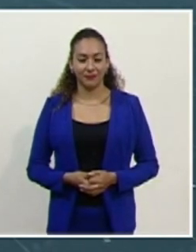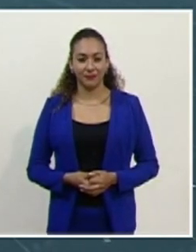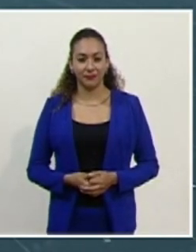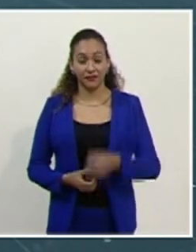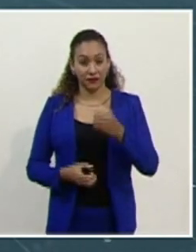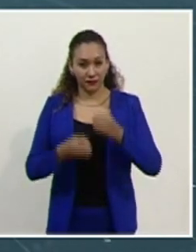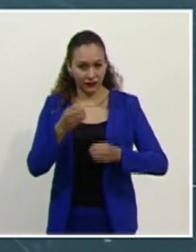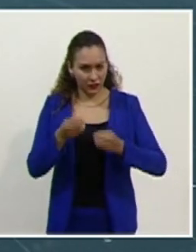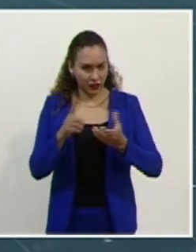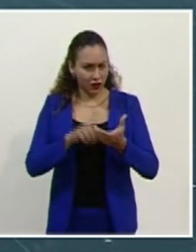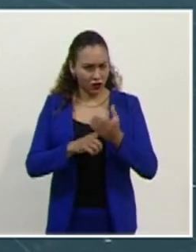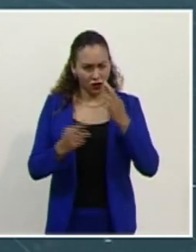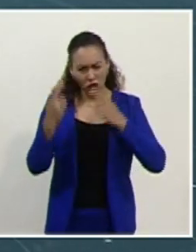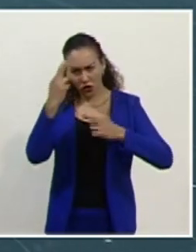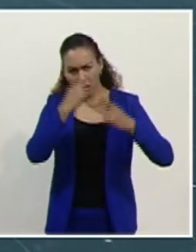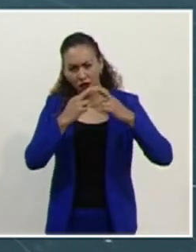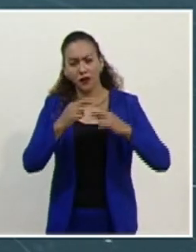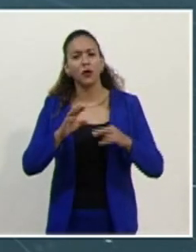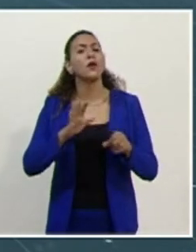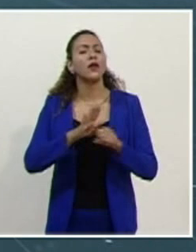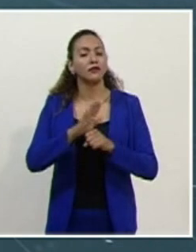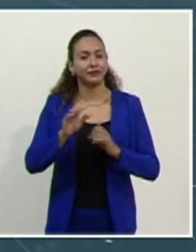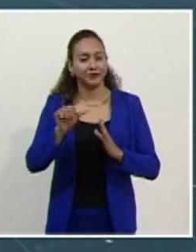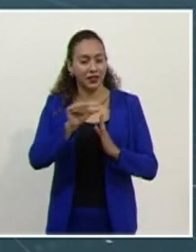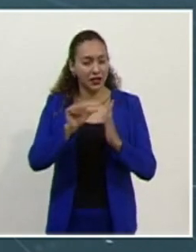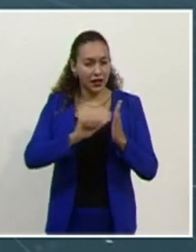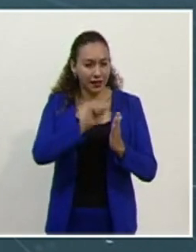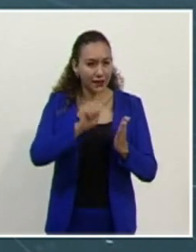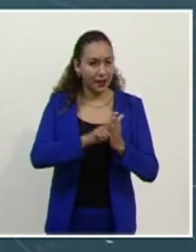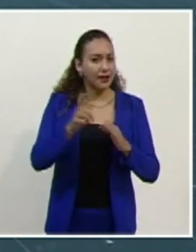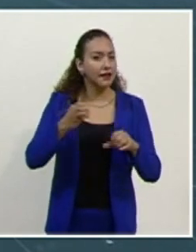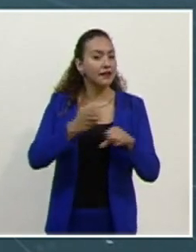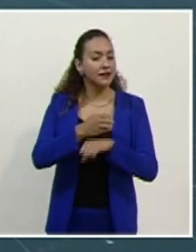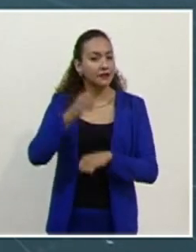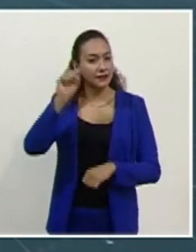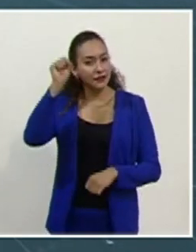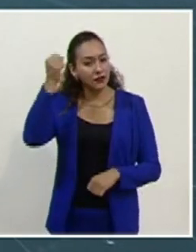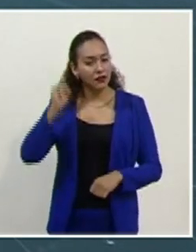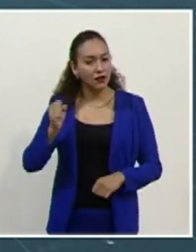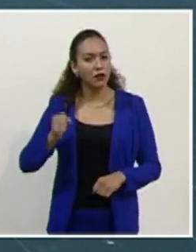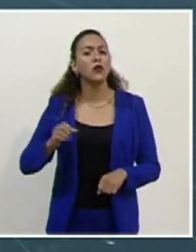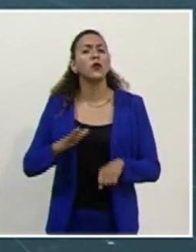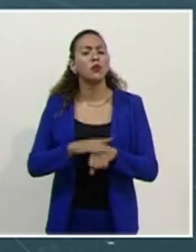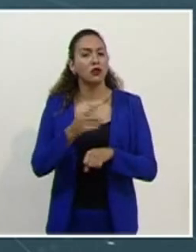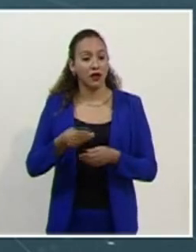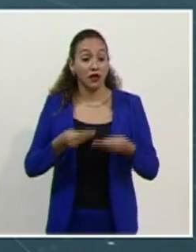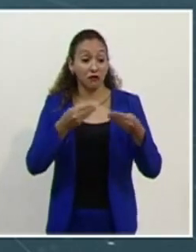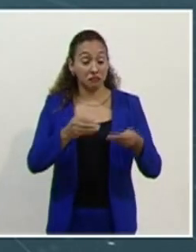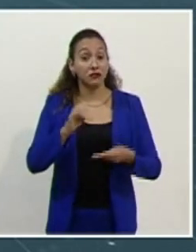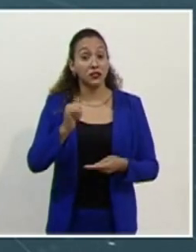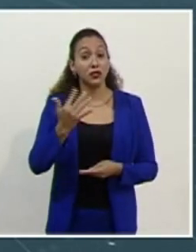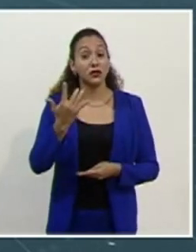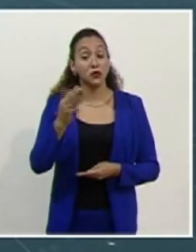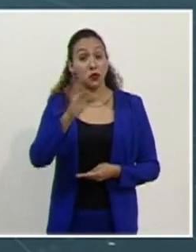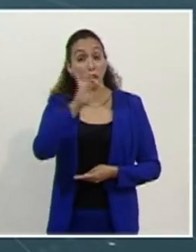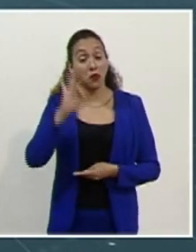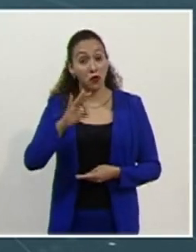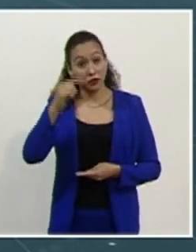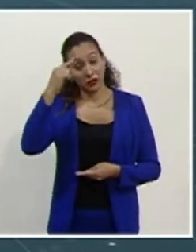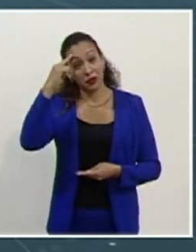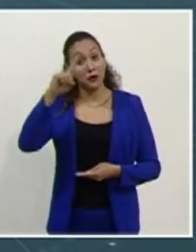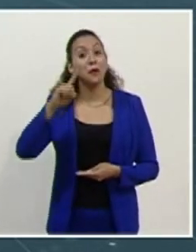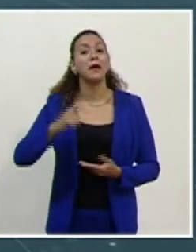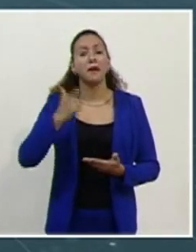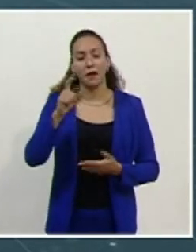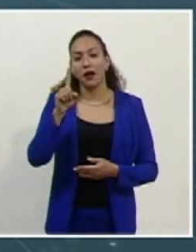La Corte analizó la constitucionalidad de disposición del Estado de Sinaloa que otorgaba un descuento del 50% en tarifas de agua